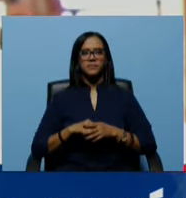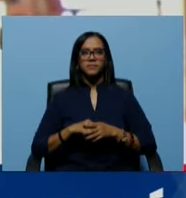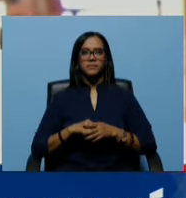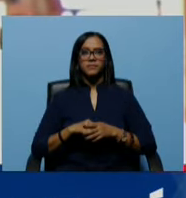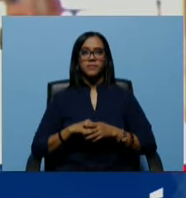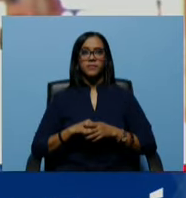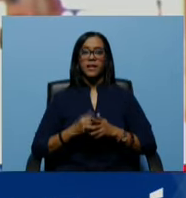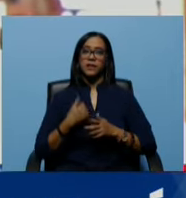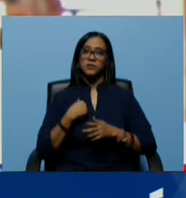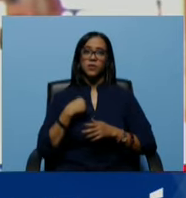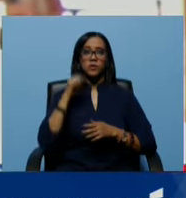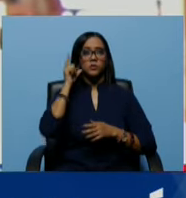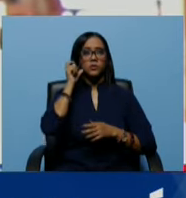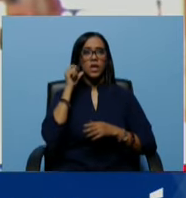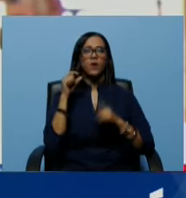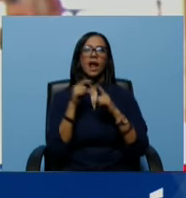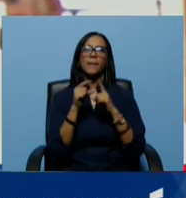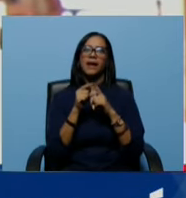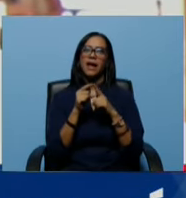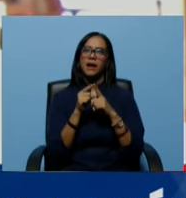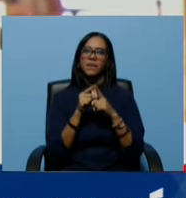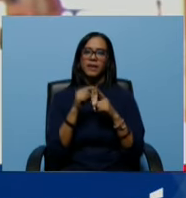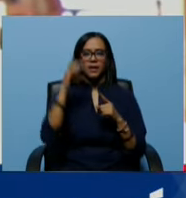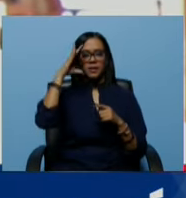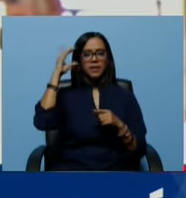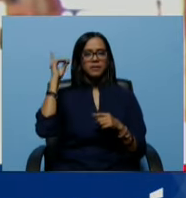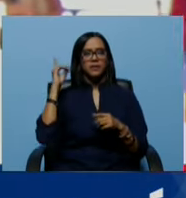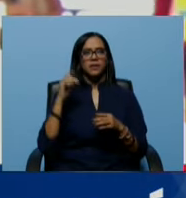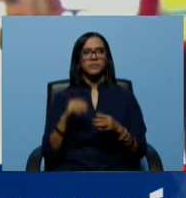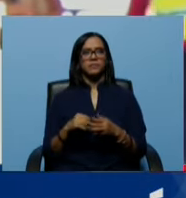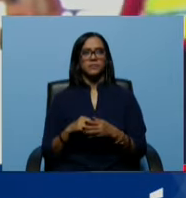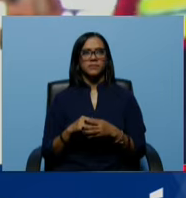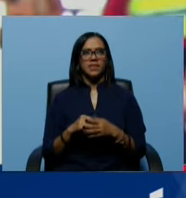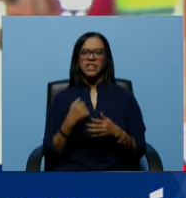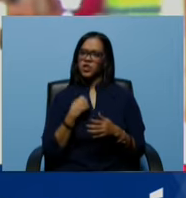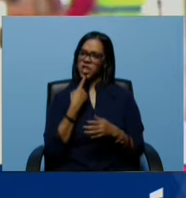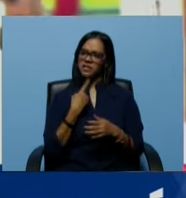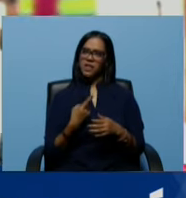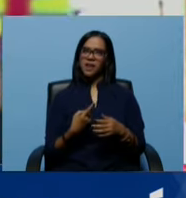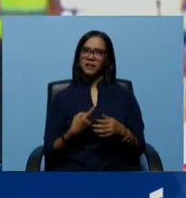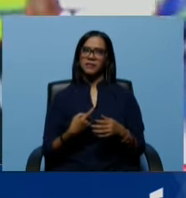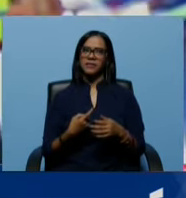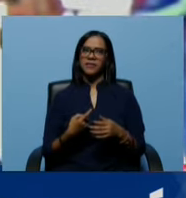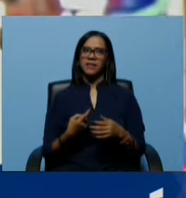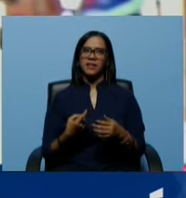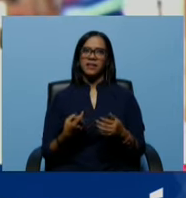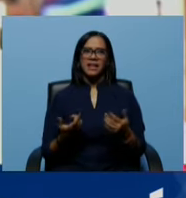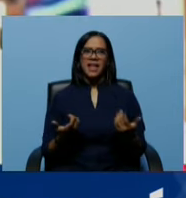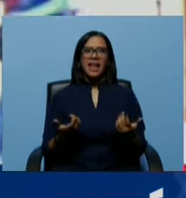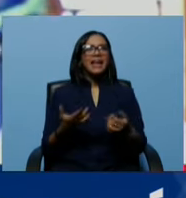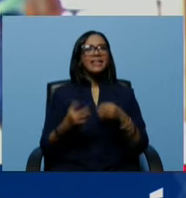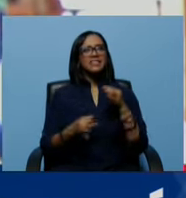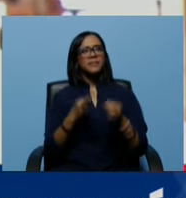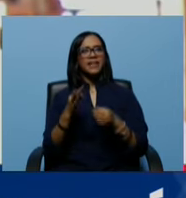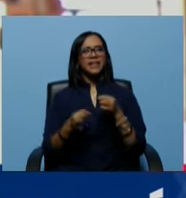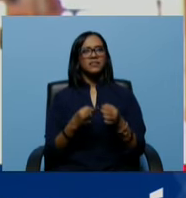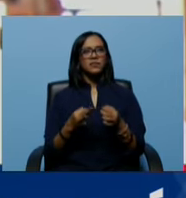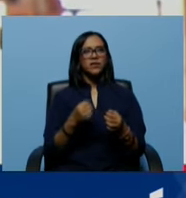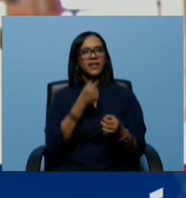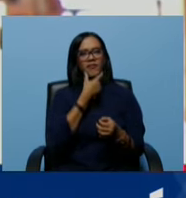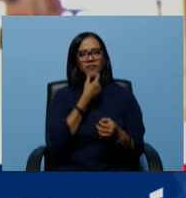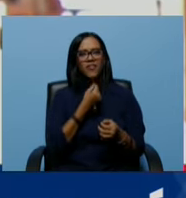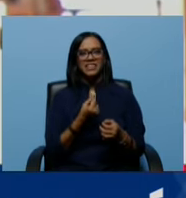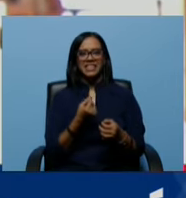Y yo escuché una palabra, Delcy, que yo decía, porque la explicación era fácil de